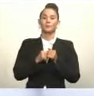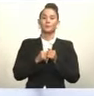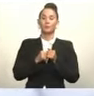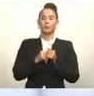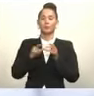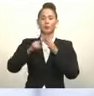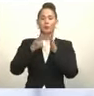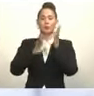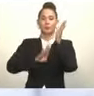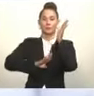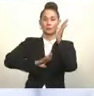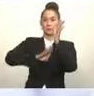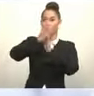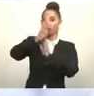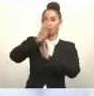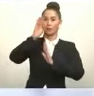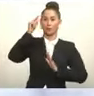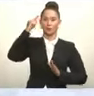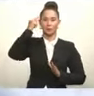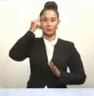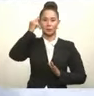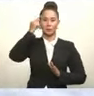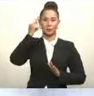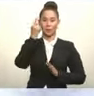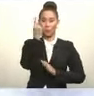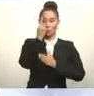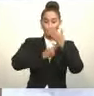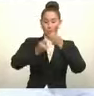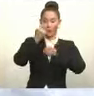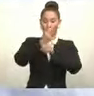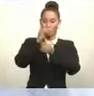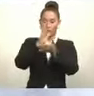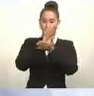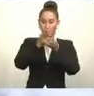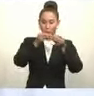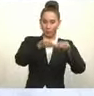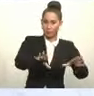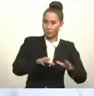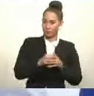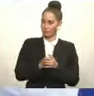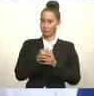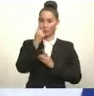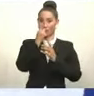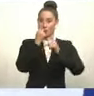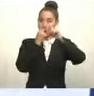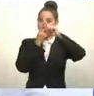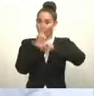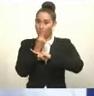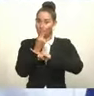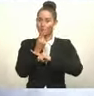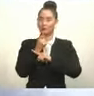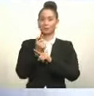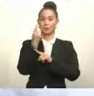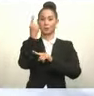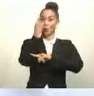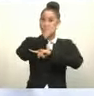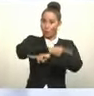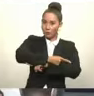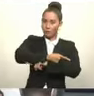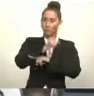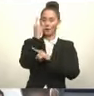desarrollo de su cerebro. Perder un año escolar, perder un mes, perder un día, perder un minuto